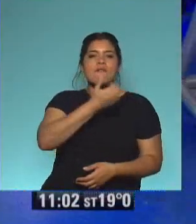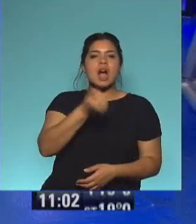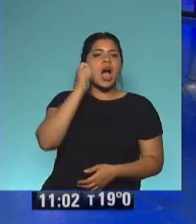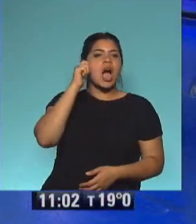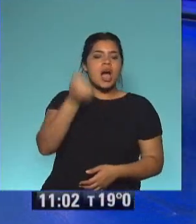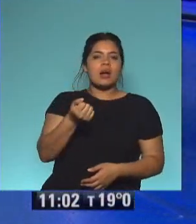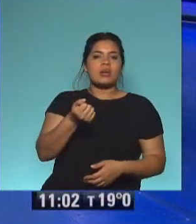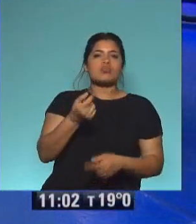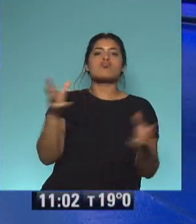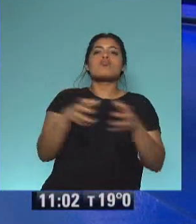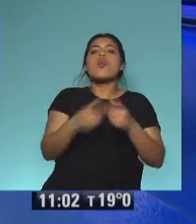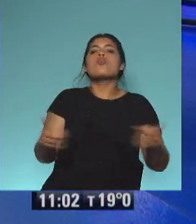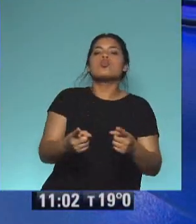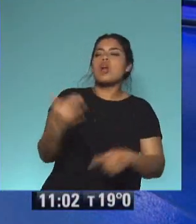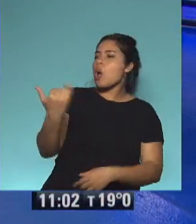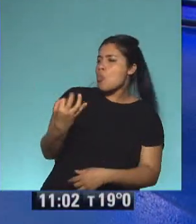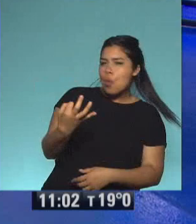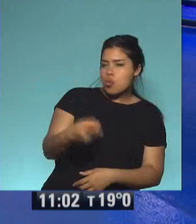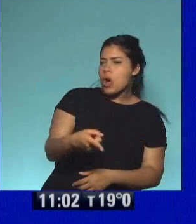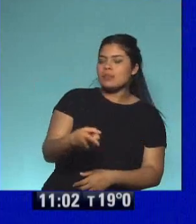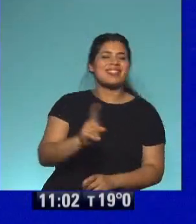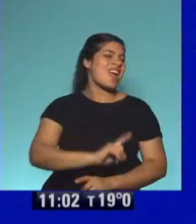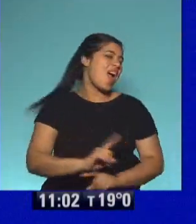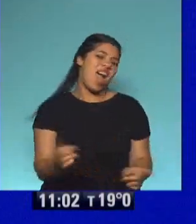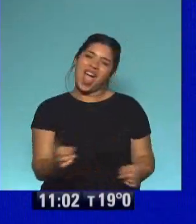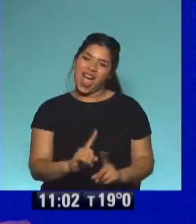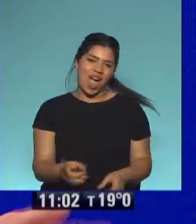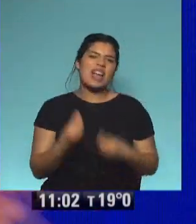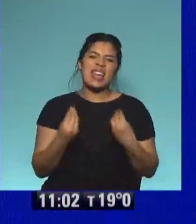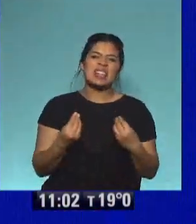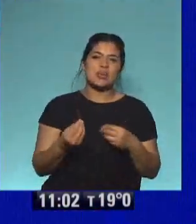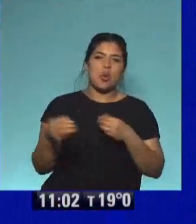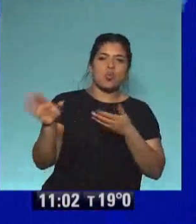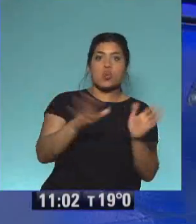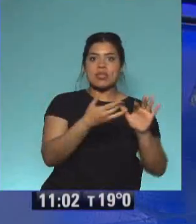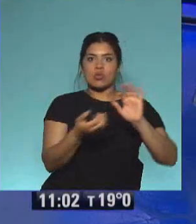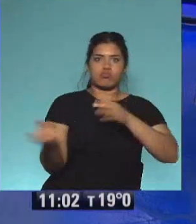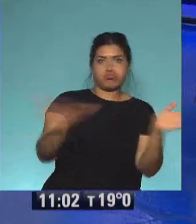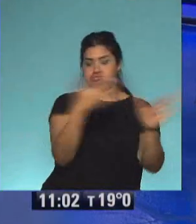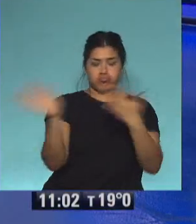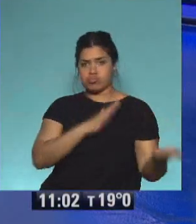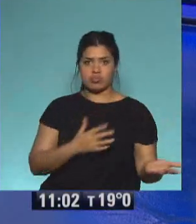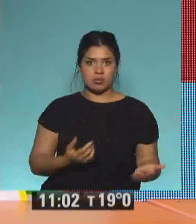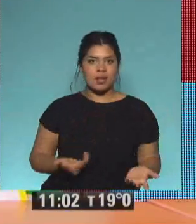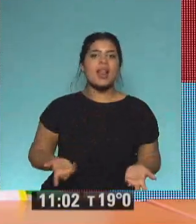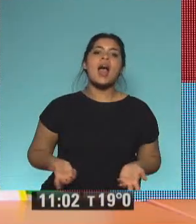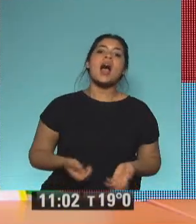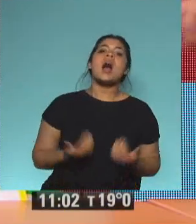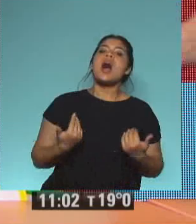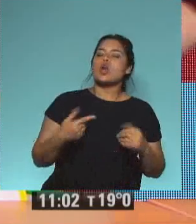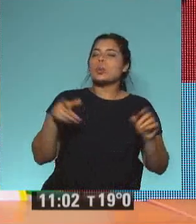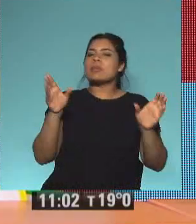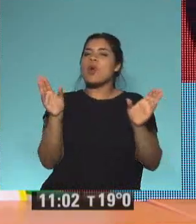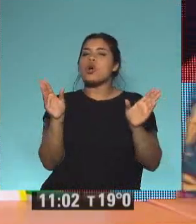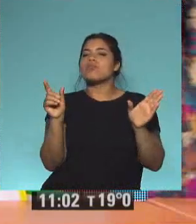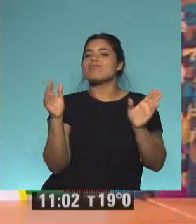muy buena. Nah. ¿Qué es Ráfaga? Cuando el viento es muy fuerte. Cuando el viento es muy fuerte. La voy a... así. Bien, la voy a poner cerquita entonces de brisa.